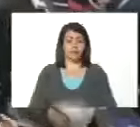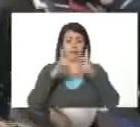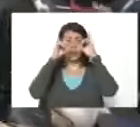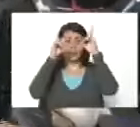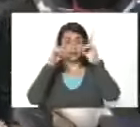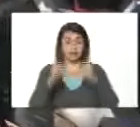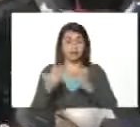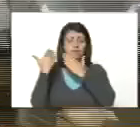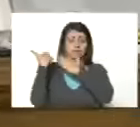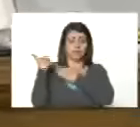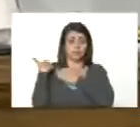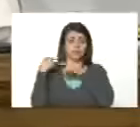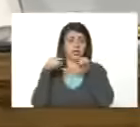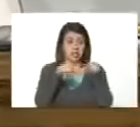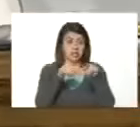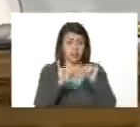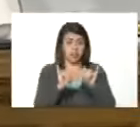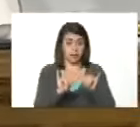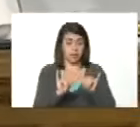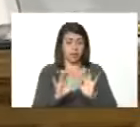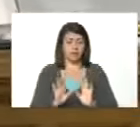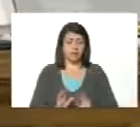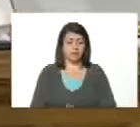Decidieron asumirlo directamente.